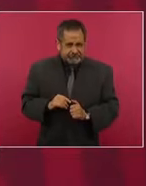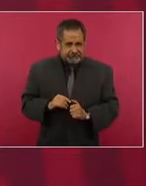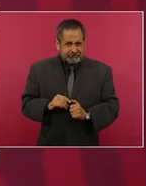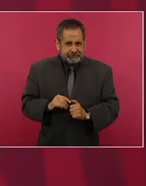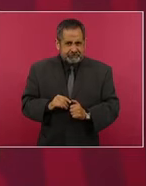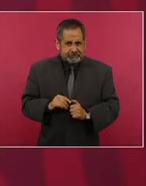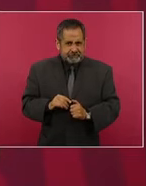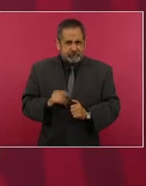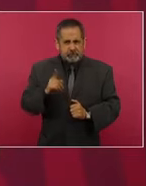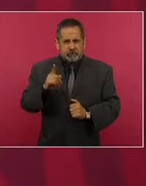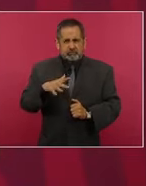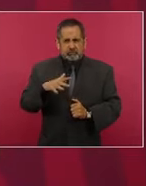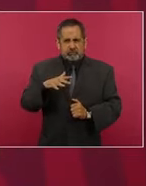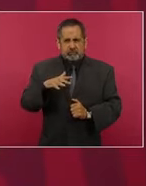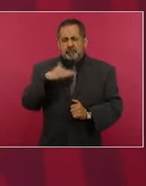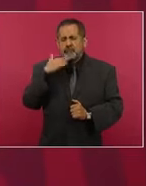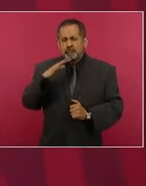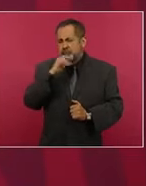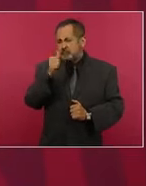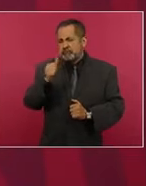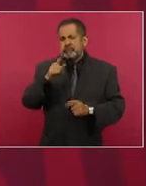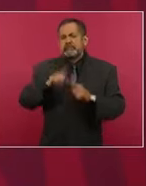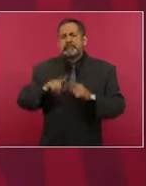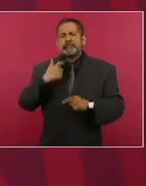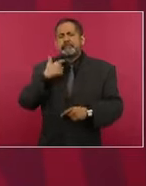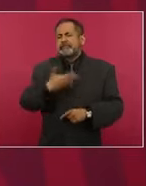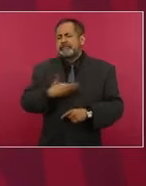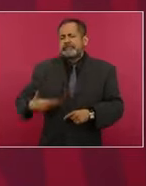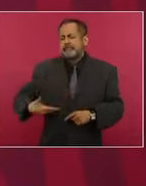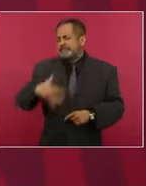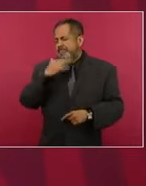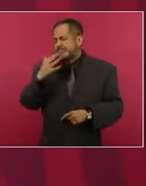muy corrupto, no fue corrupto,